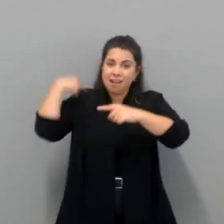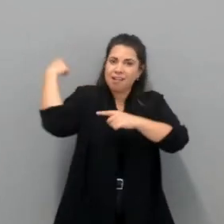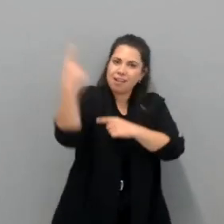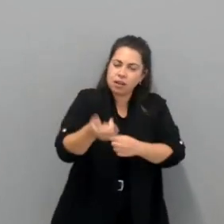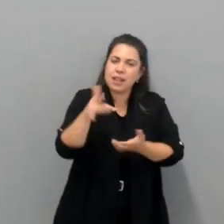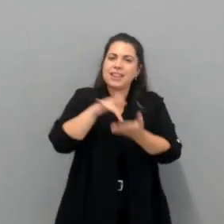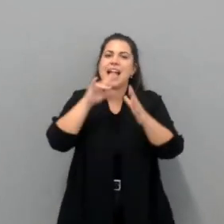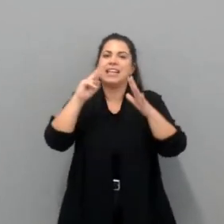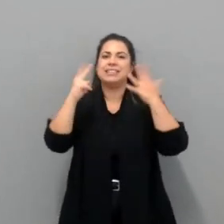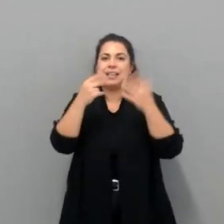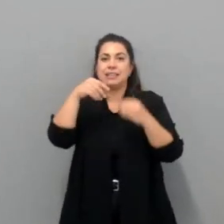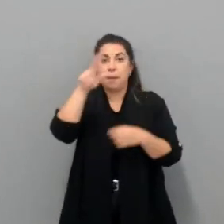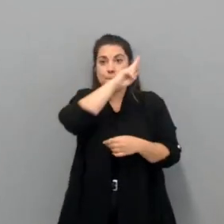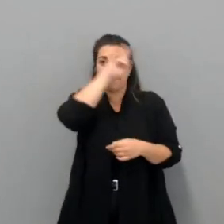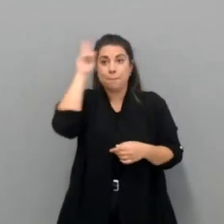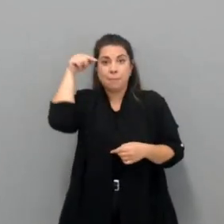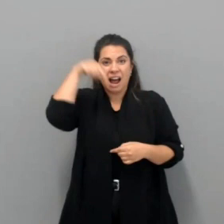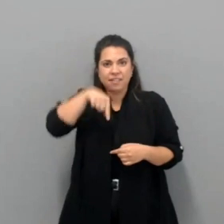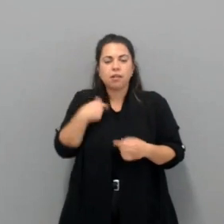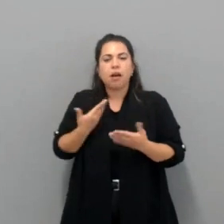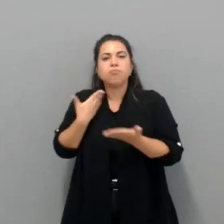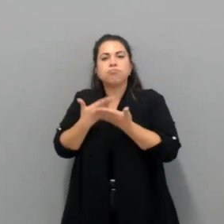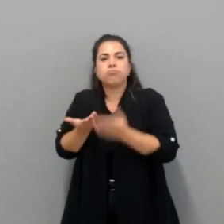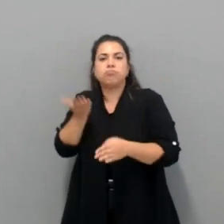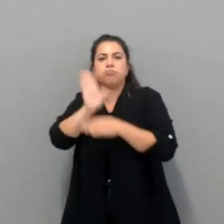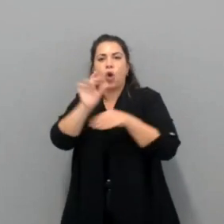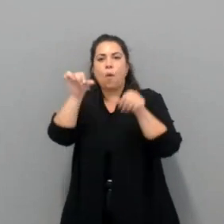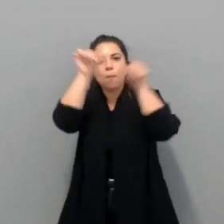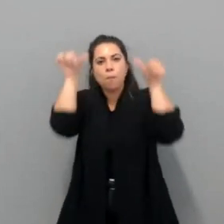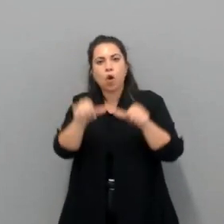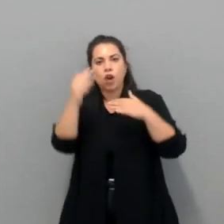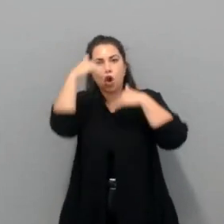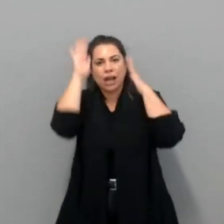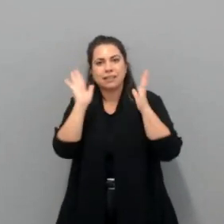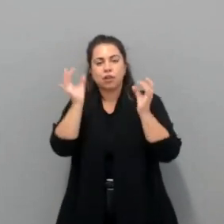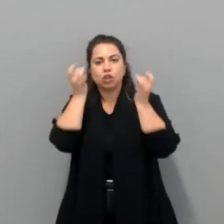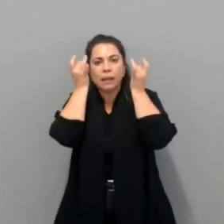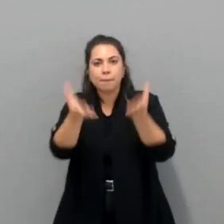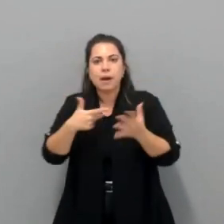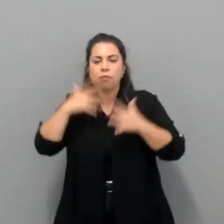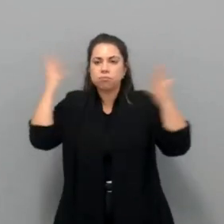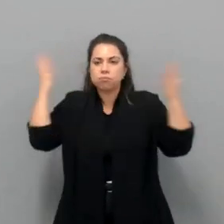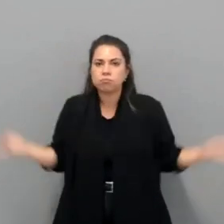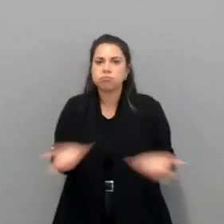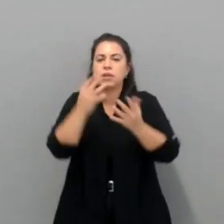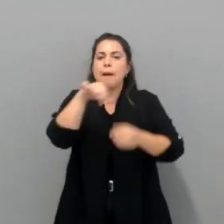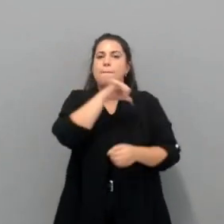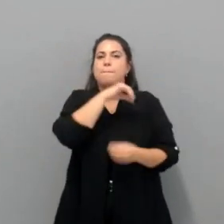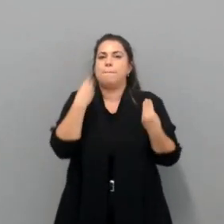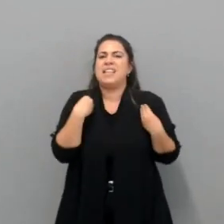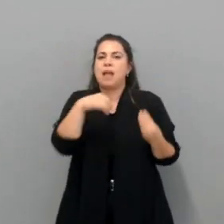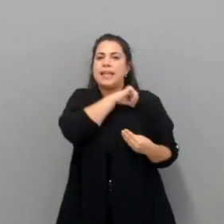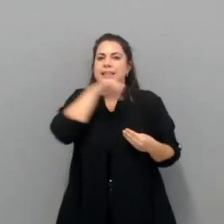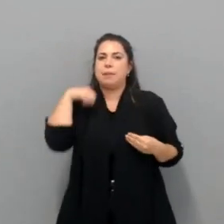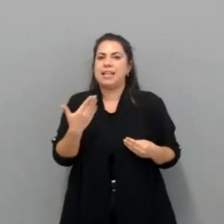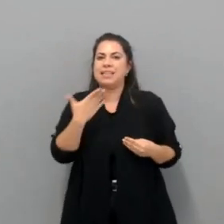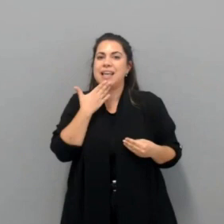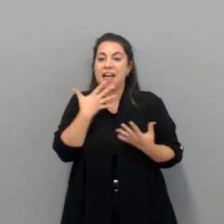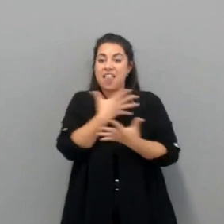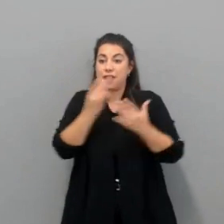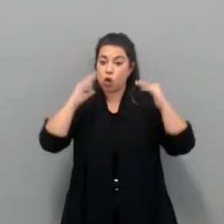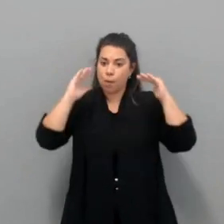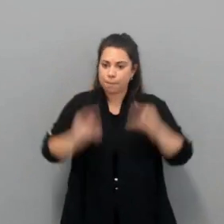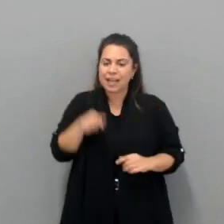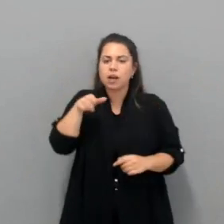Madrid propondremos un modelo de atención temprana que impulse la vida independiente de los menores con